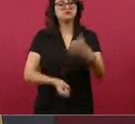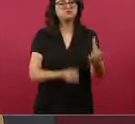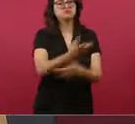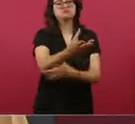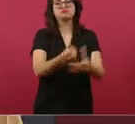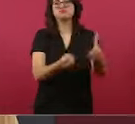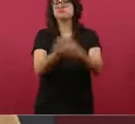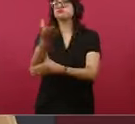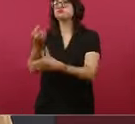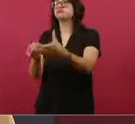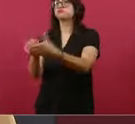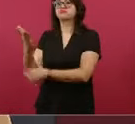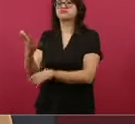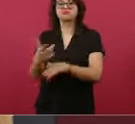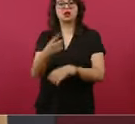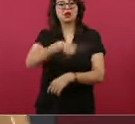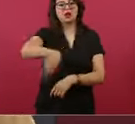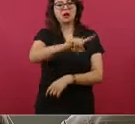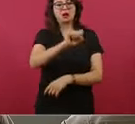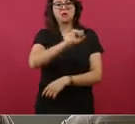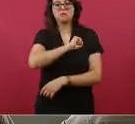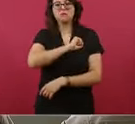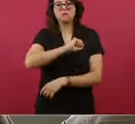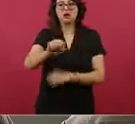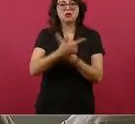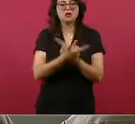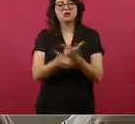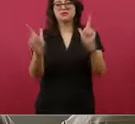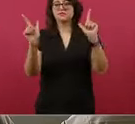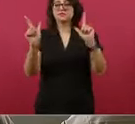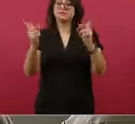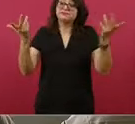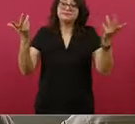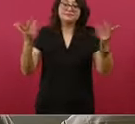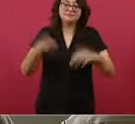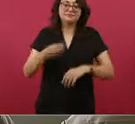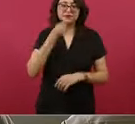sociedad con sus decisiones. Vamos a ver el video de Infodemia.